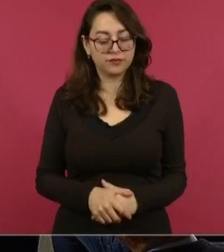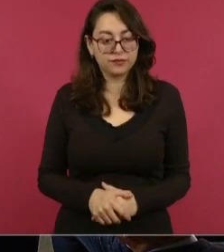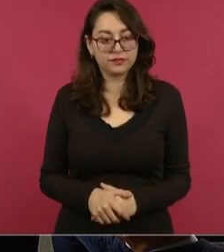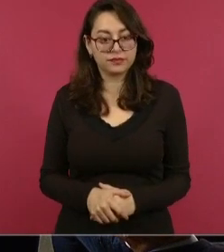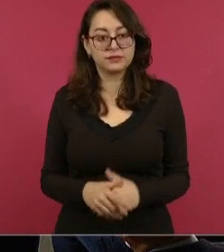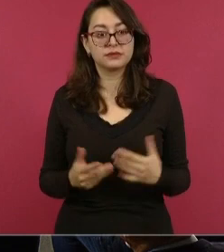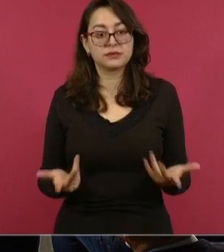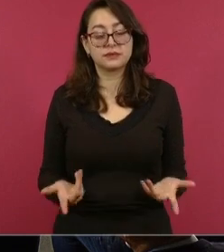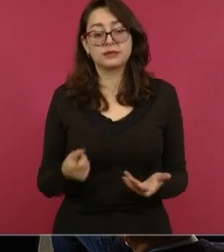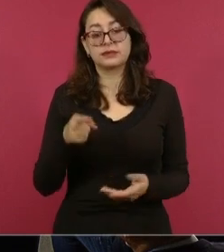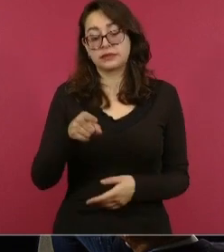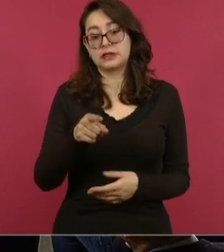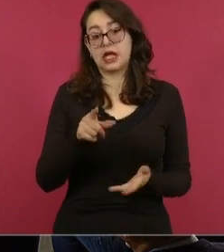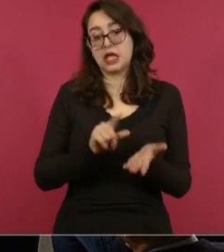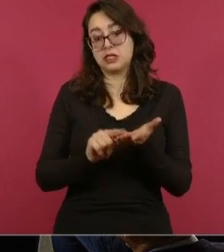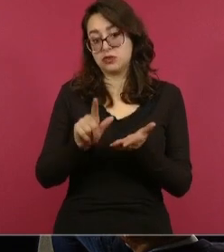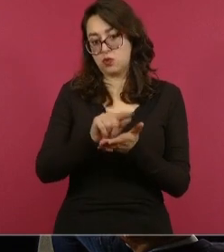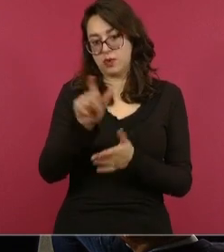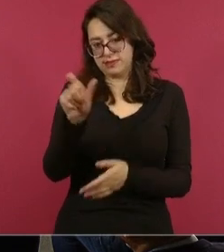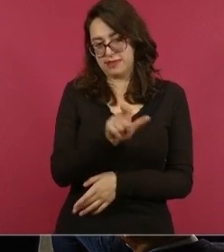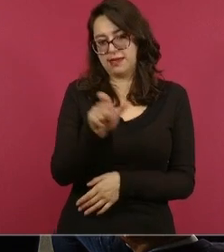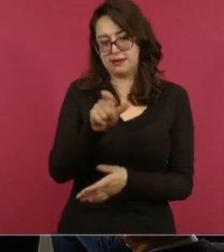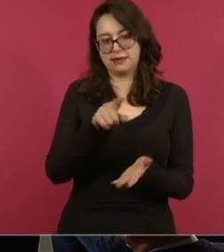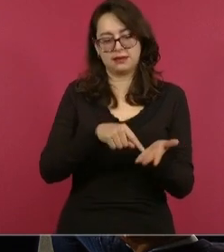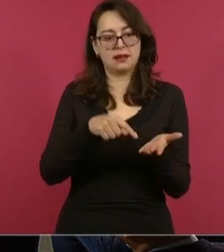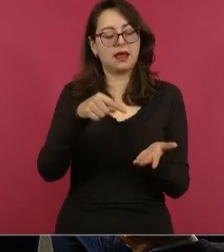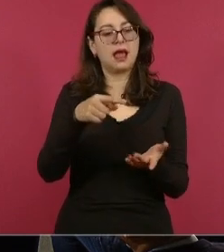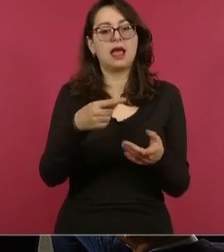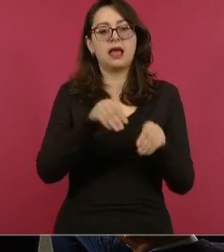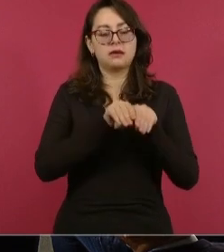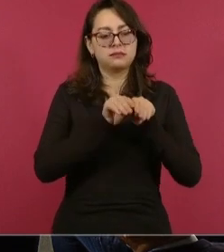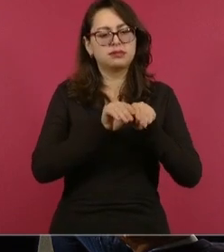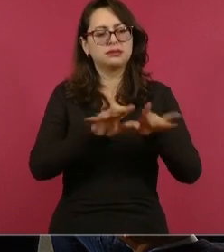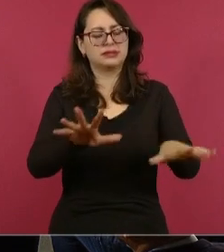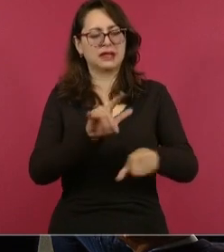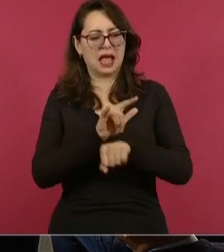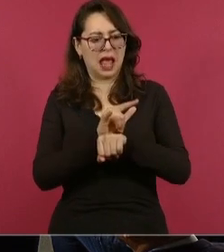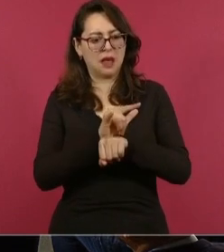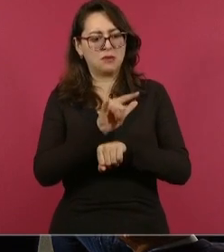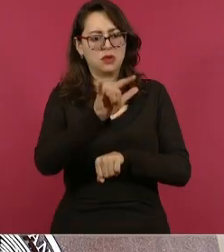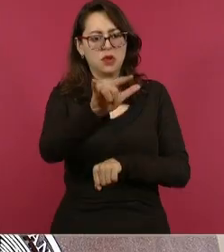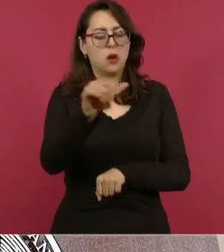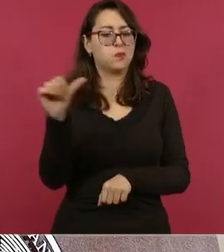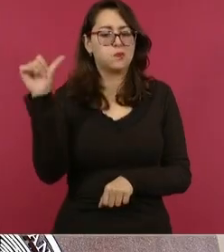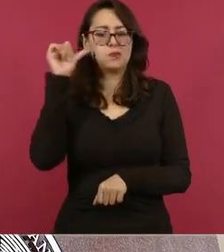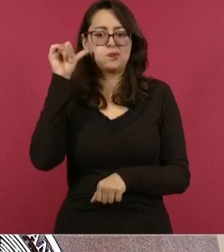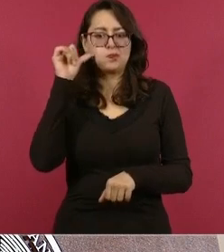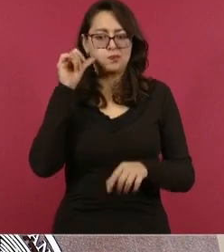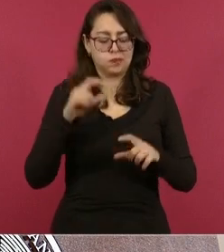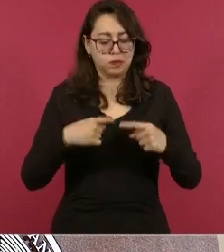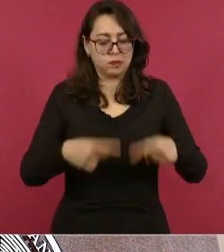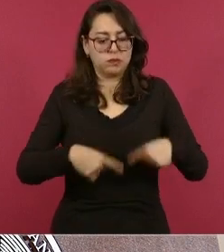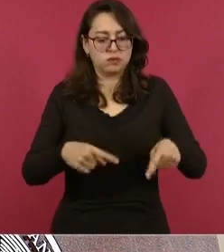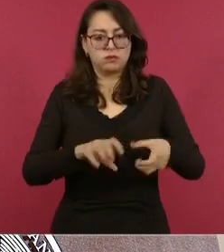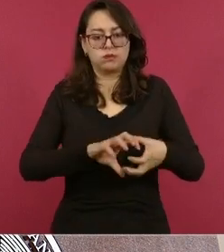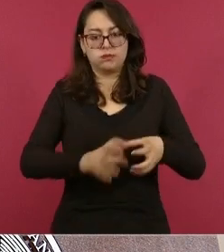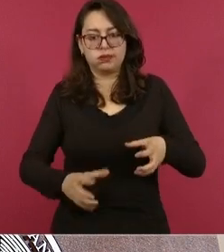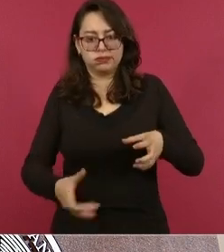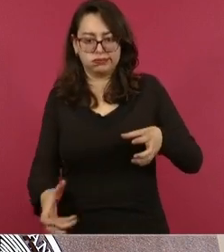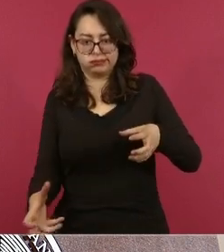social X y otras, se observa el momento del despegue de un avión que pierde una rueda de su tren de